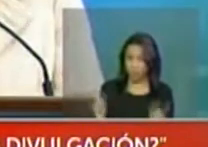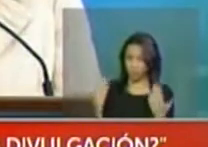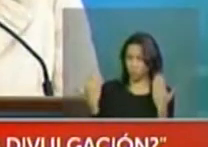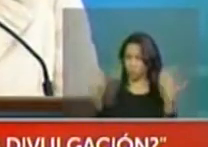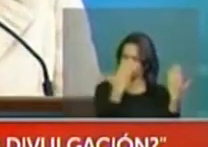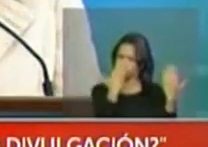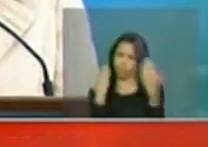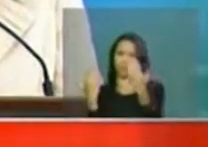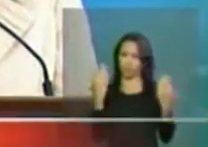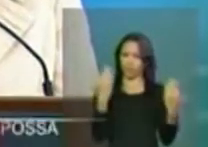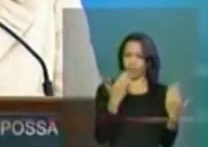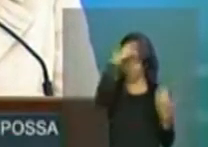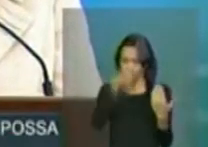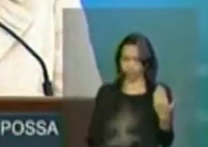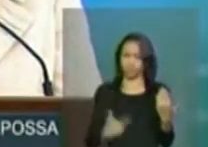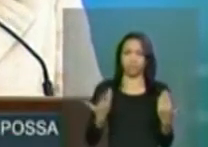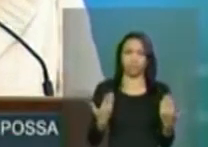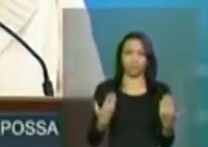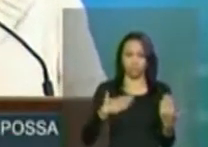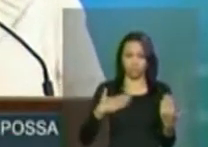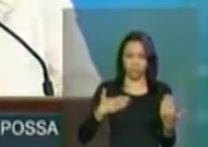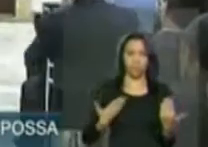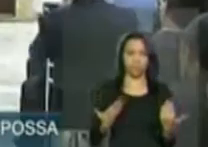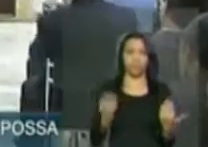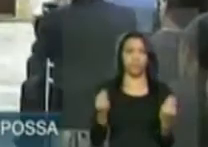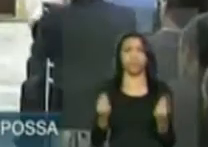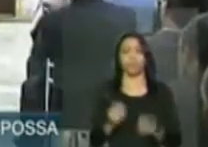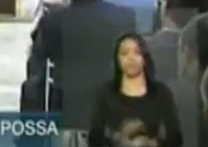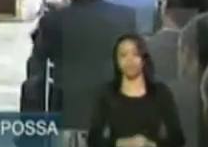levantar cualquier sospecha sobre el carácter republicano.